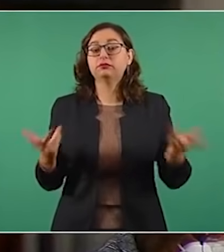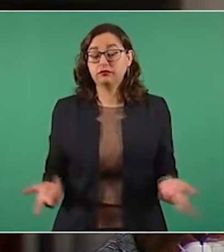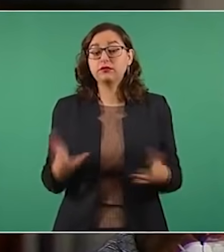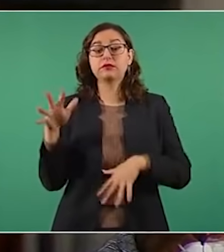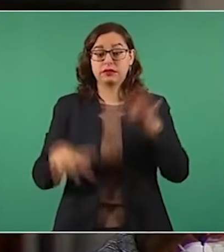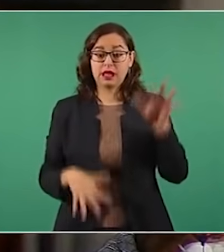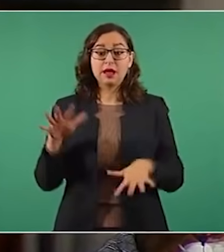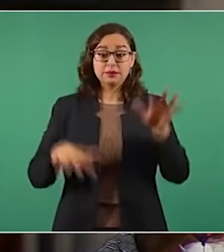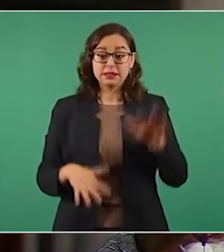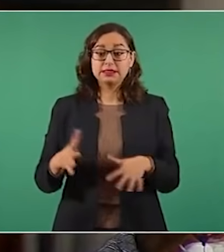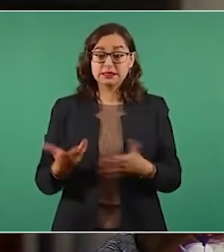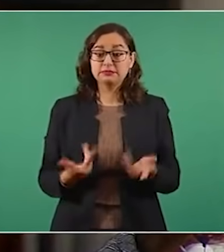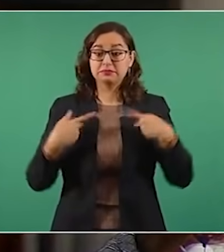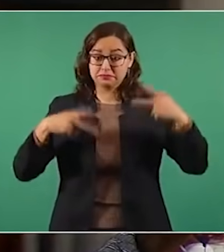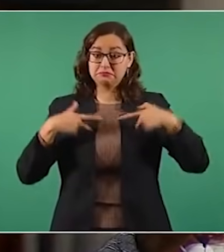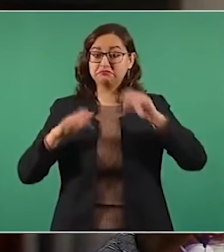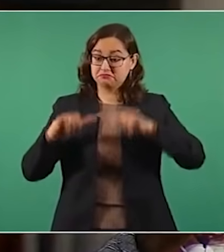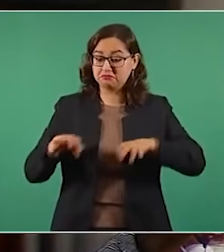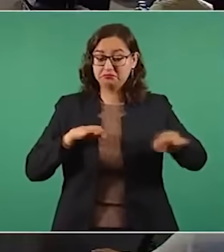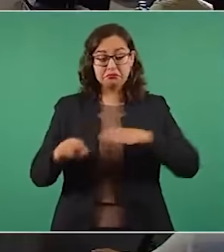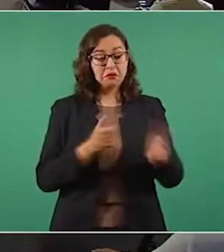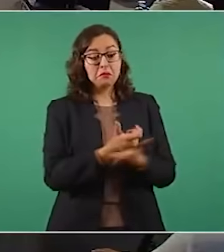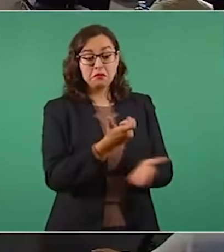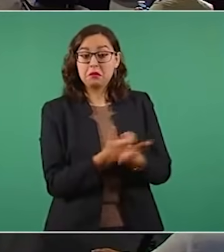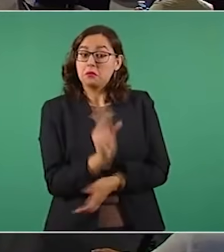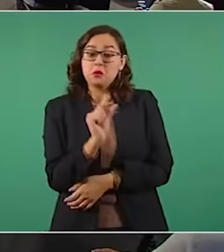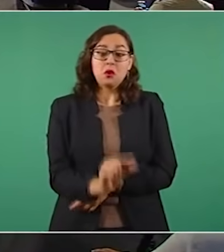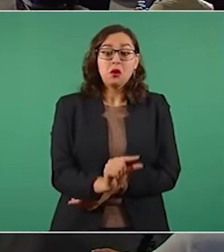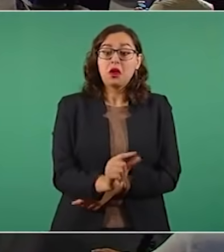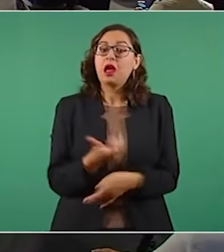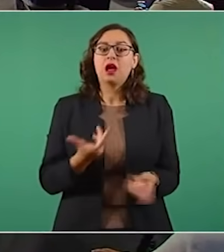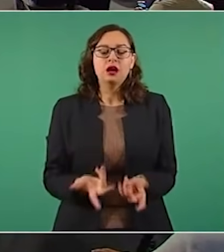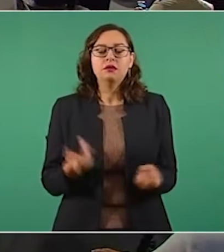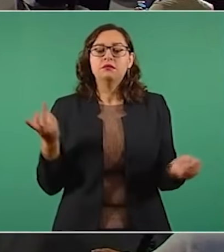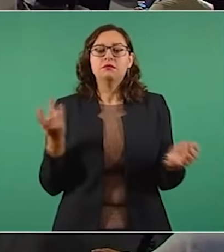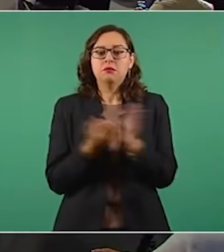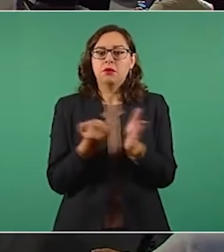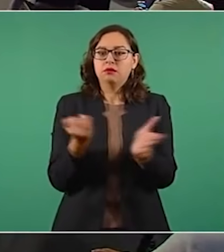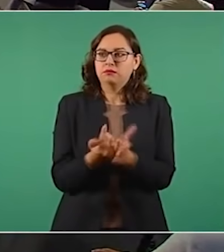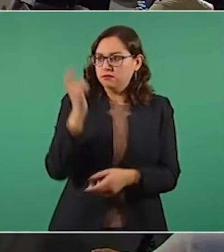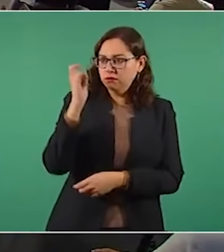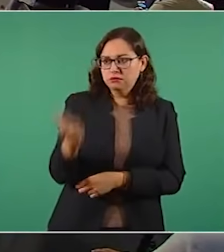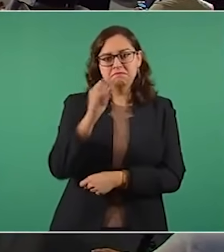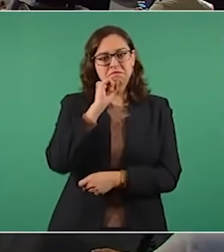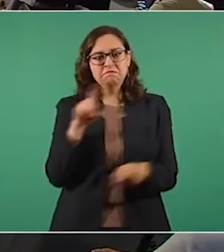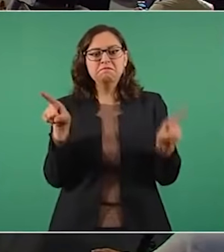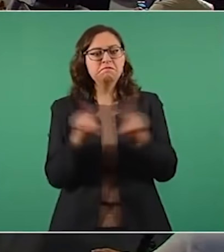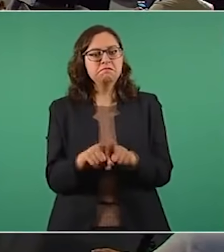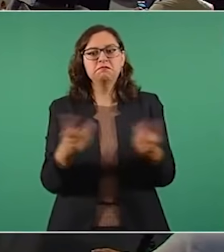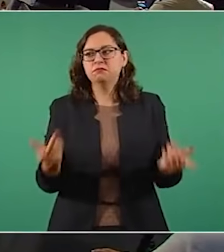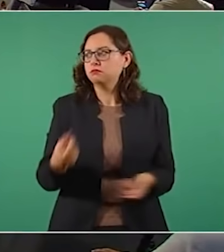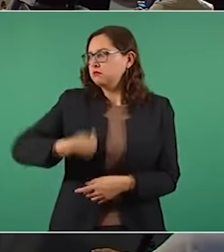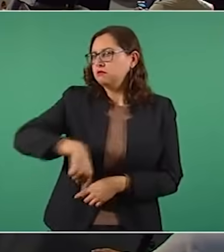muchas ocasiones salarios muy bajos y muchas veces buscan evitar el pago de los impuestos, y al final pues los que perdemos